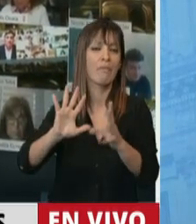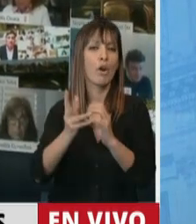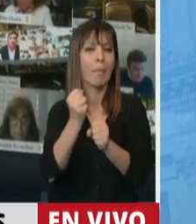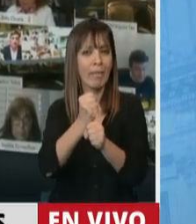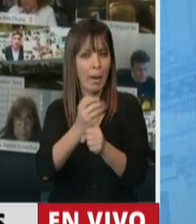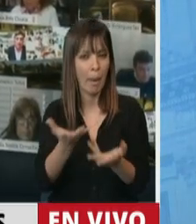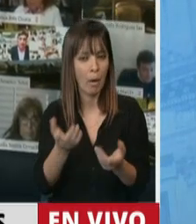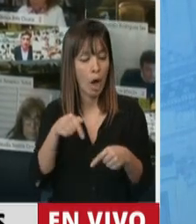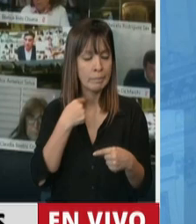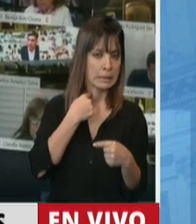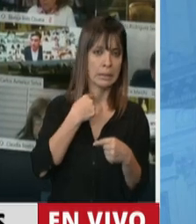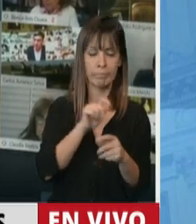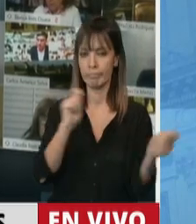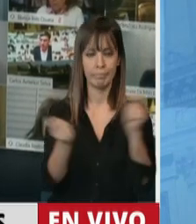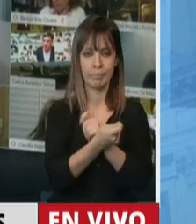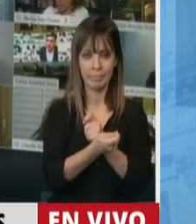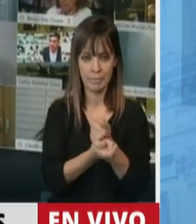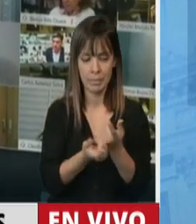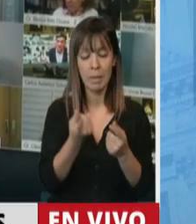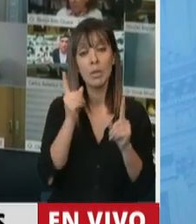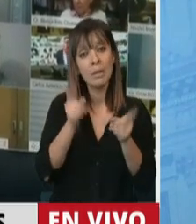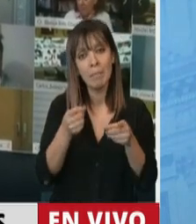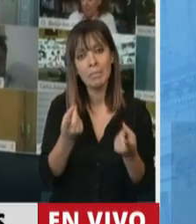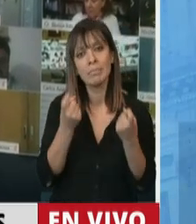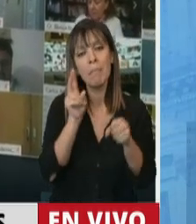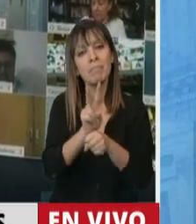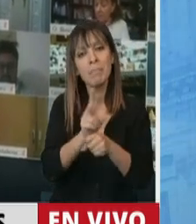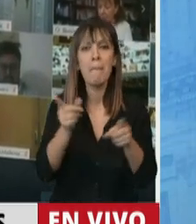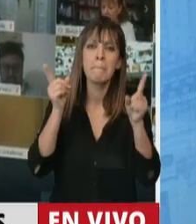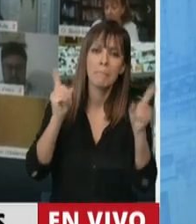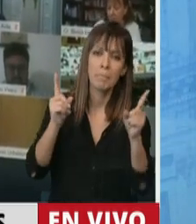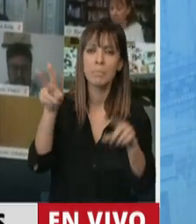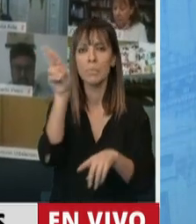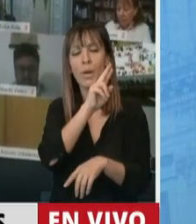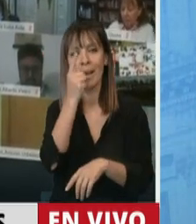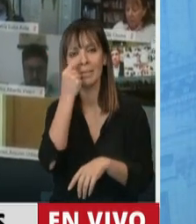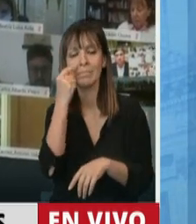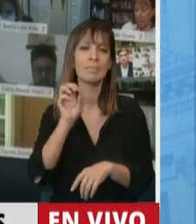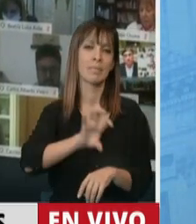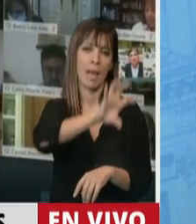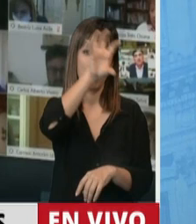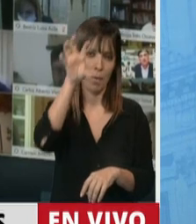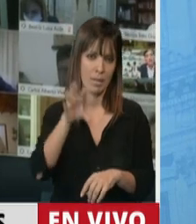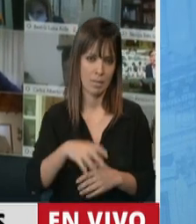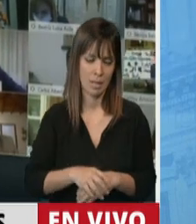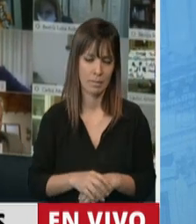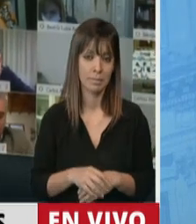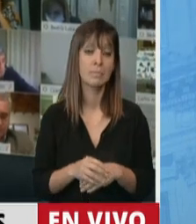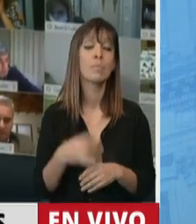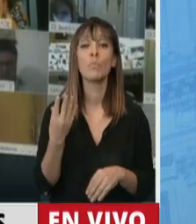Y sobre todas las cosas, proteger a nuestra maestra y maestro y docente en el interior del país, que muchas